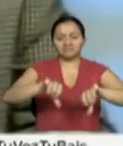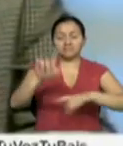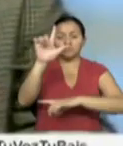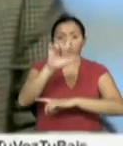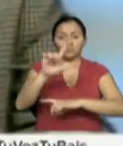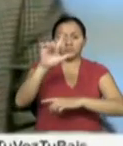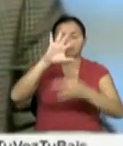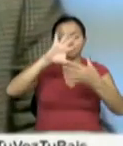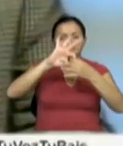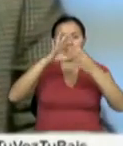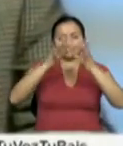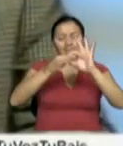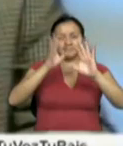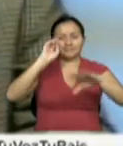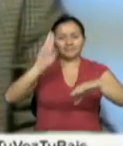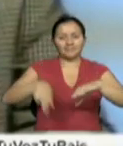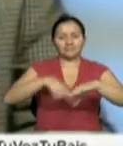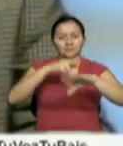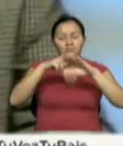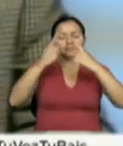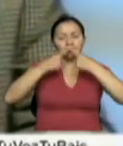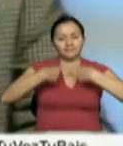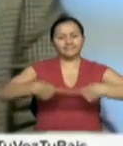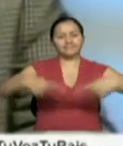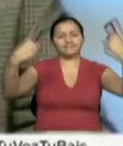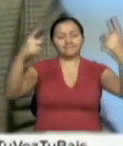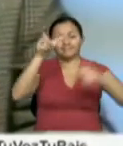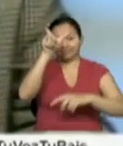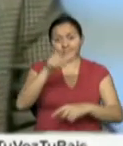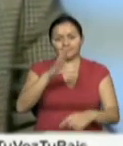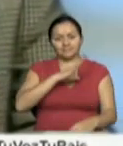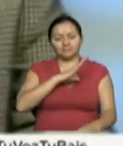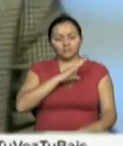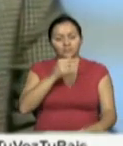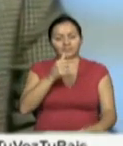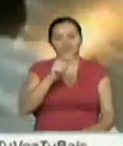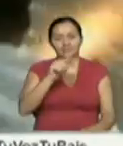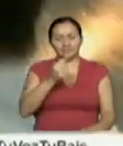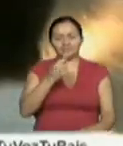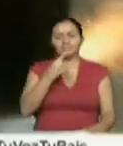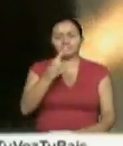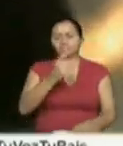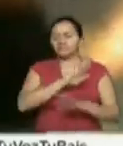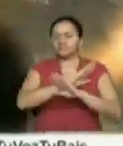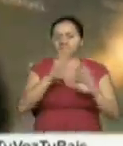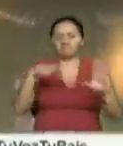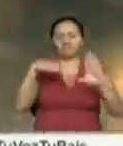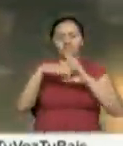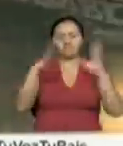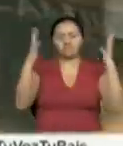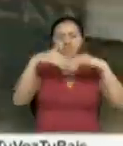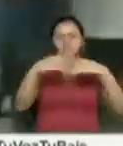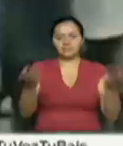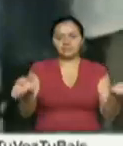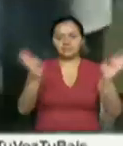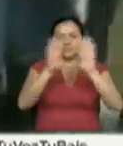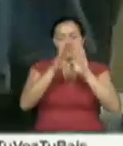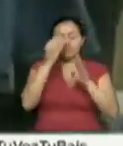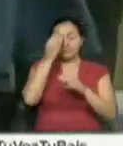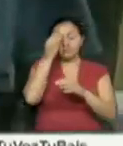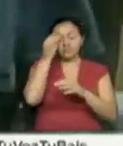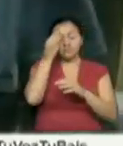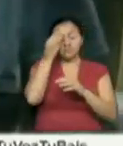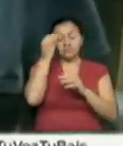cadena nacional, el entonces superintendente de banco Jorge Egas Peña anunció el feriado bancario. Y así fue. A partir del martes 9 de